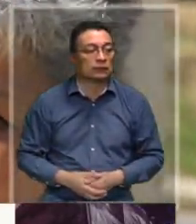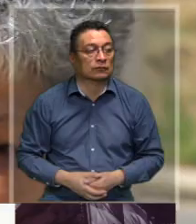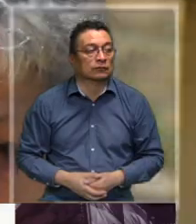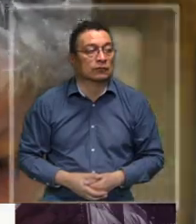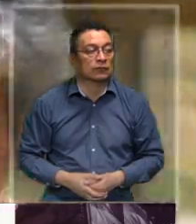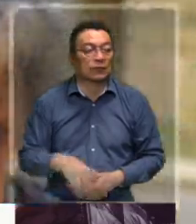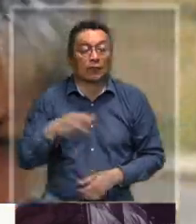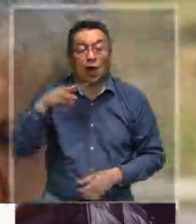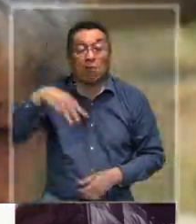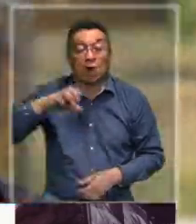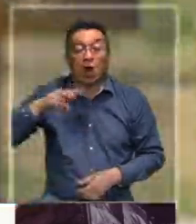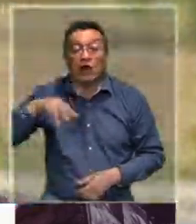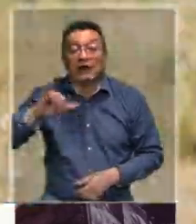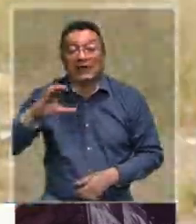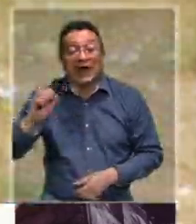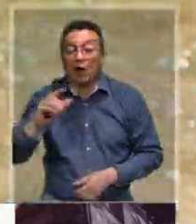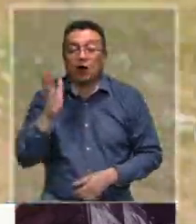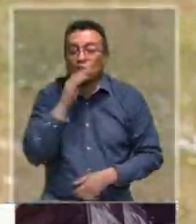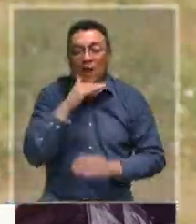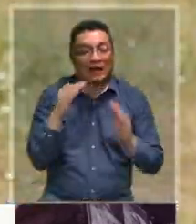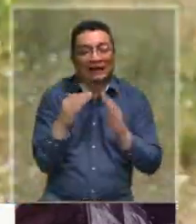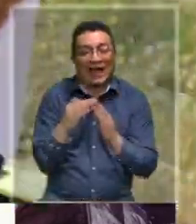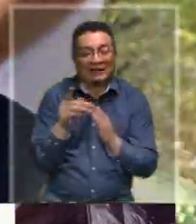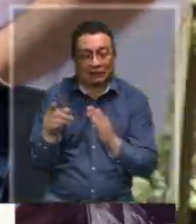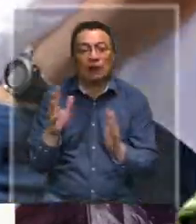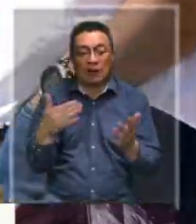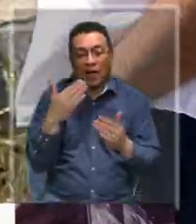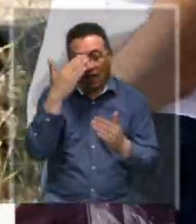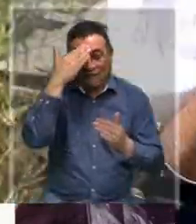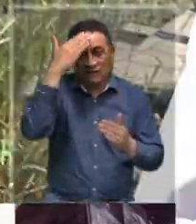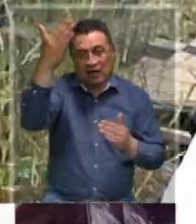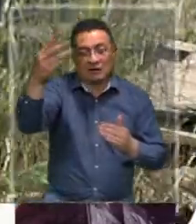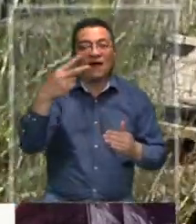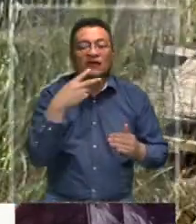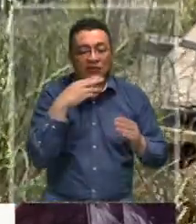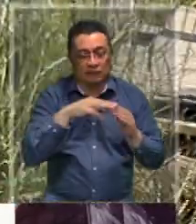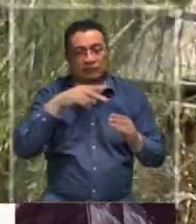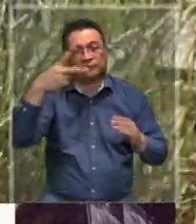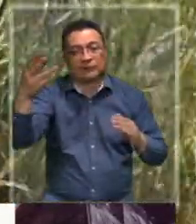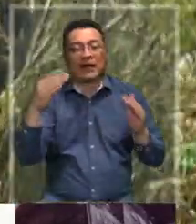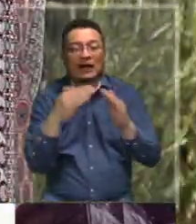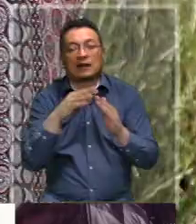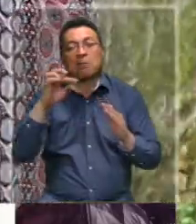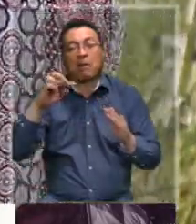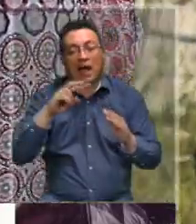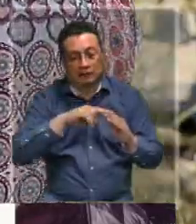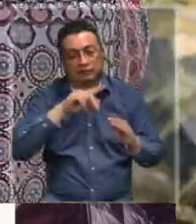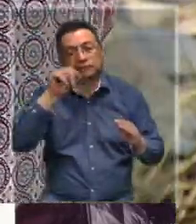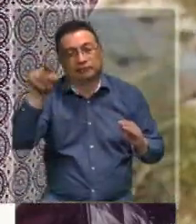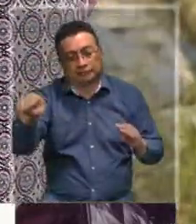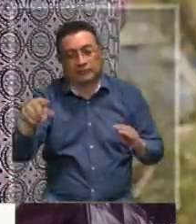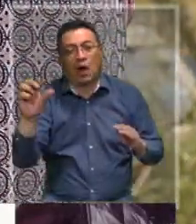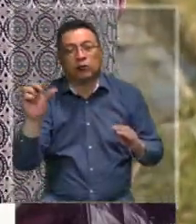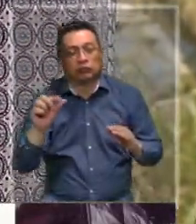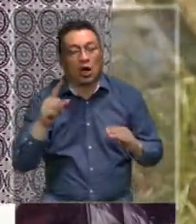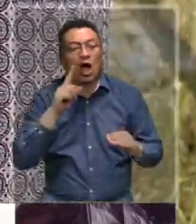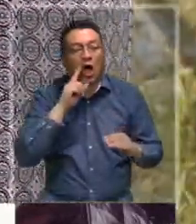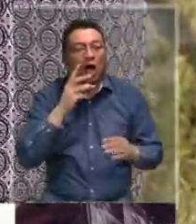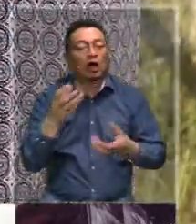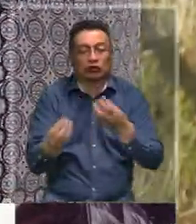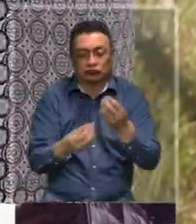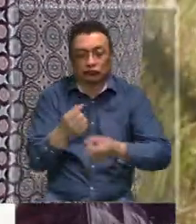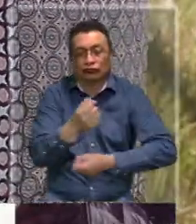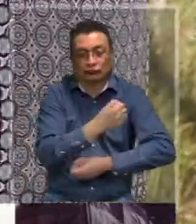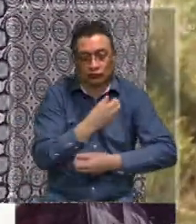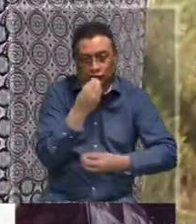Como Mónica aún no tiene casa en Santa Olga, vive enfrente de su pueblo, cruzando la vía en la casa que era de su padre. Ahí había una cocinería en la que